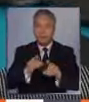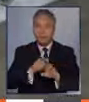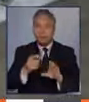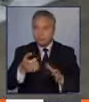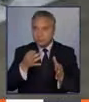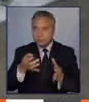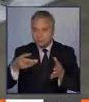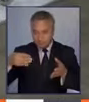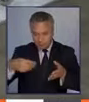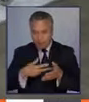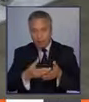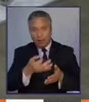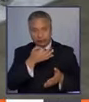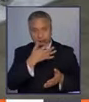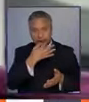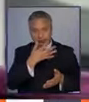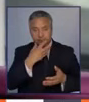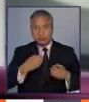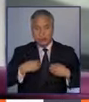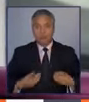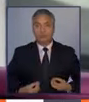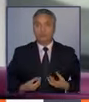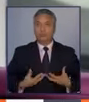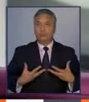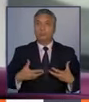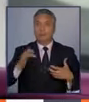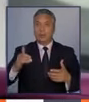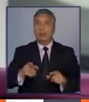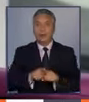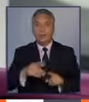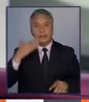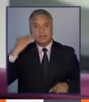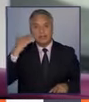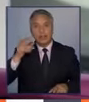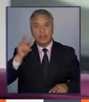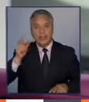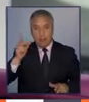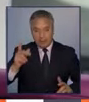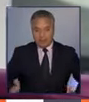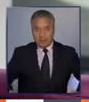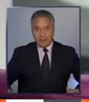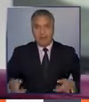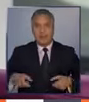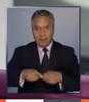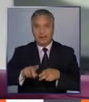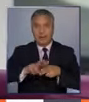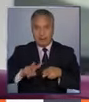de sus tejidos y coches adaptados para niños con discapacidad.